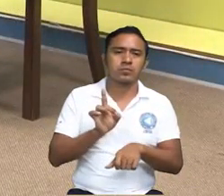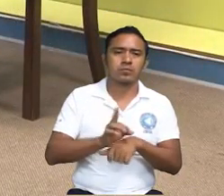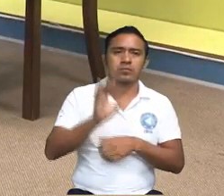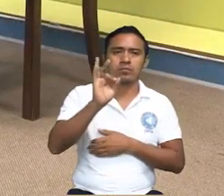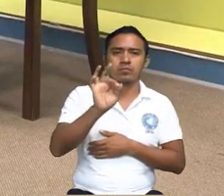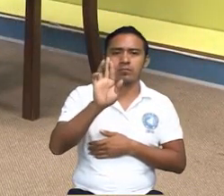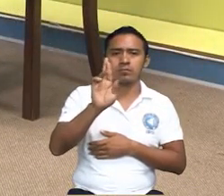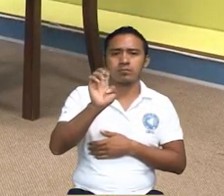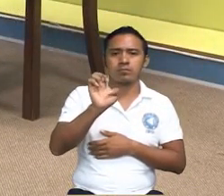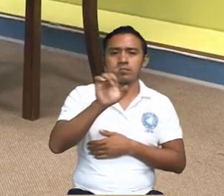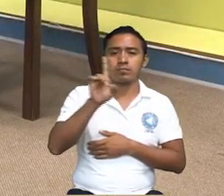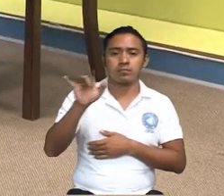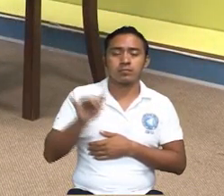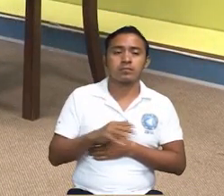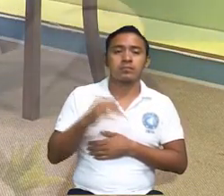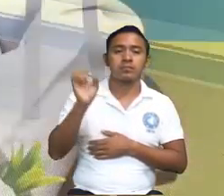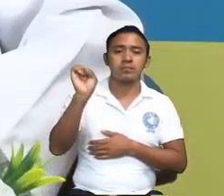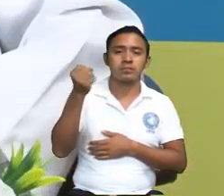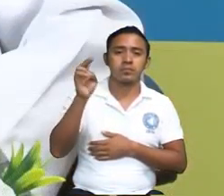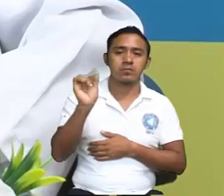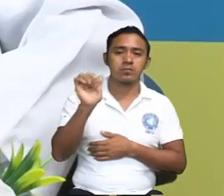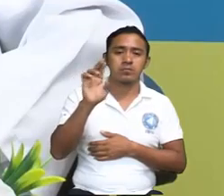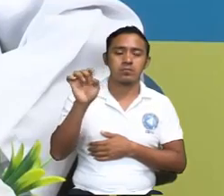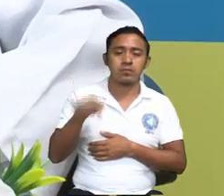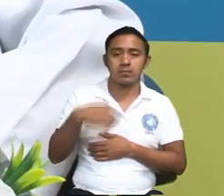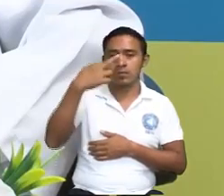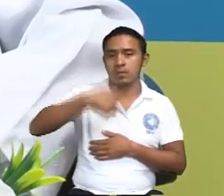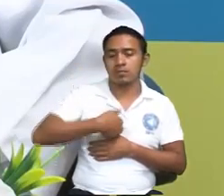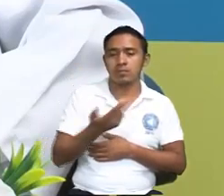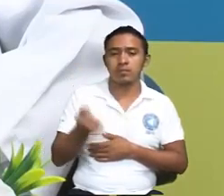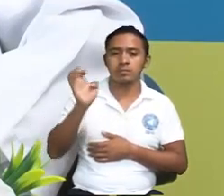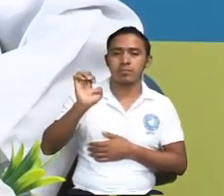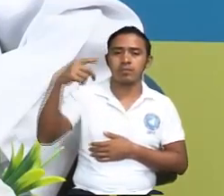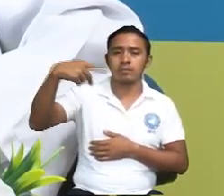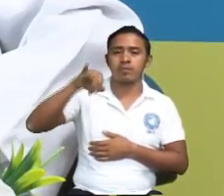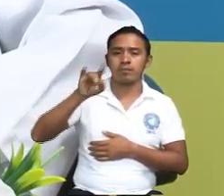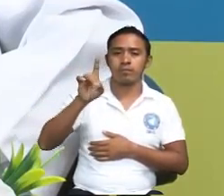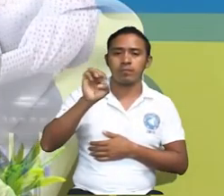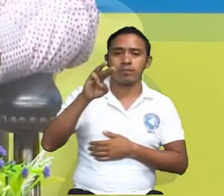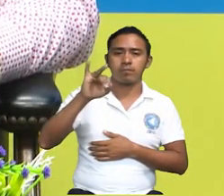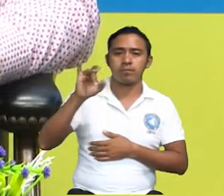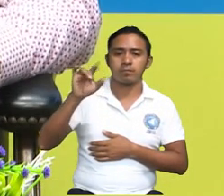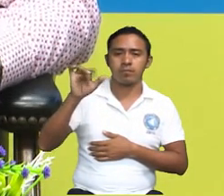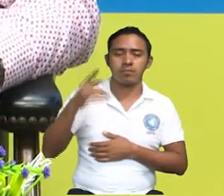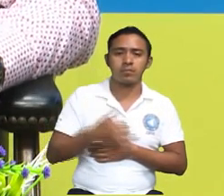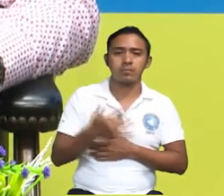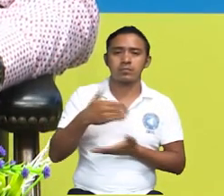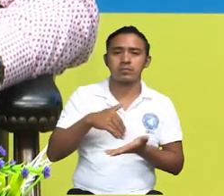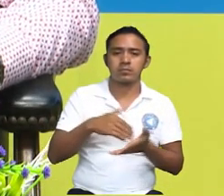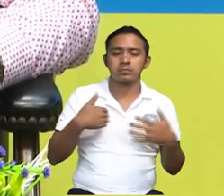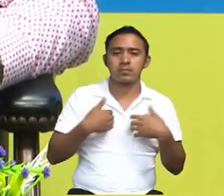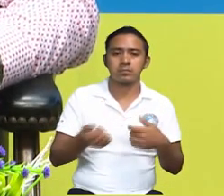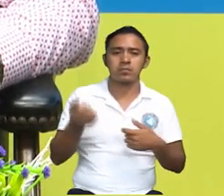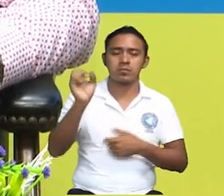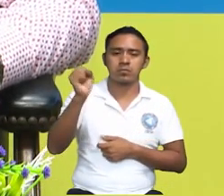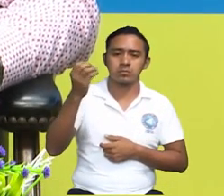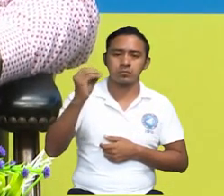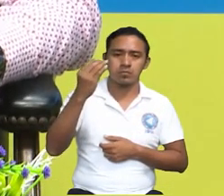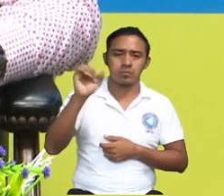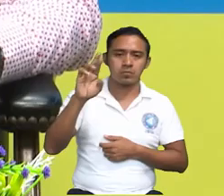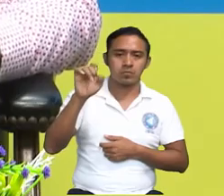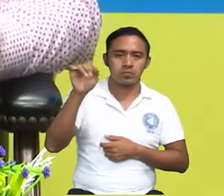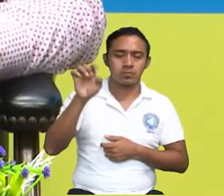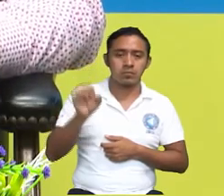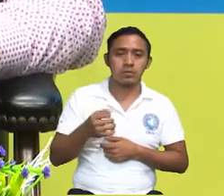es responsable de epidemiología del Centro de Salud Sócrates Flores, ubicado en el barrio, en